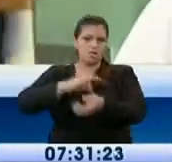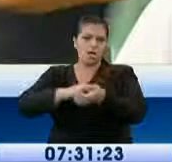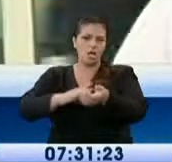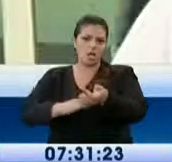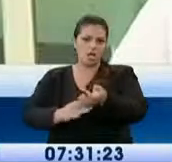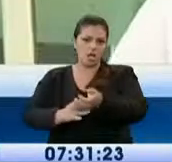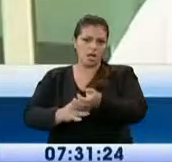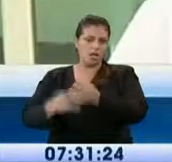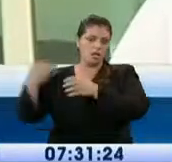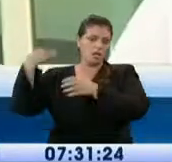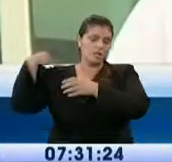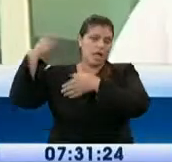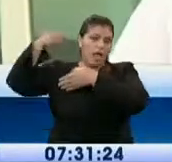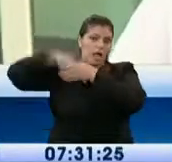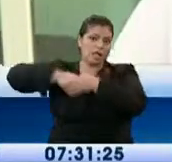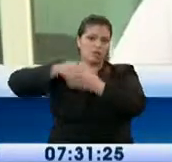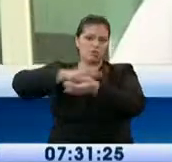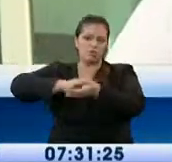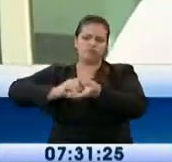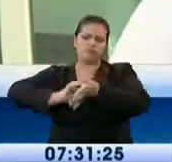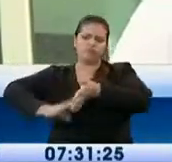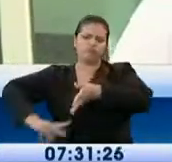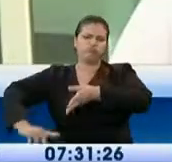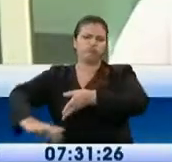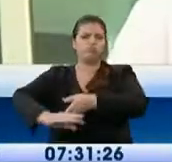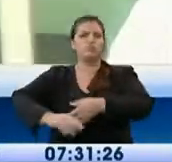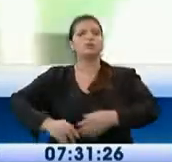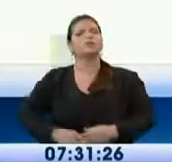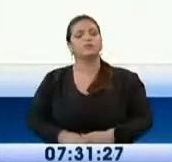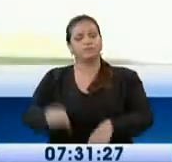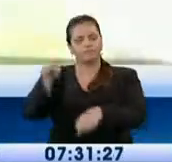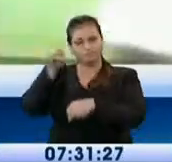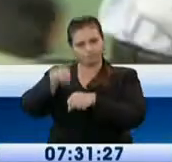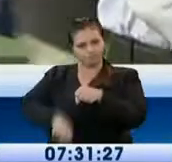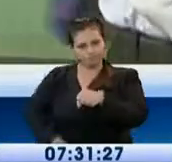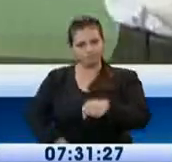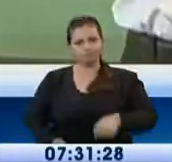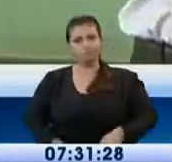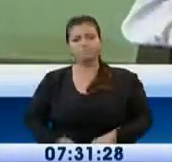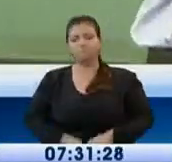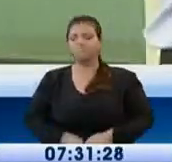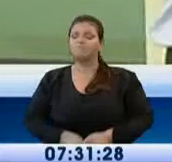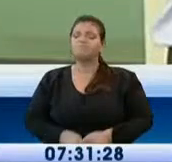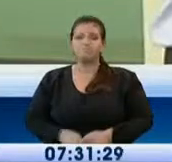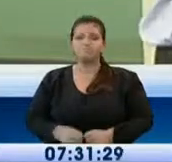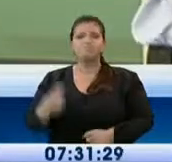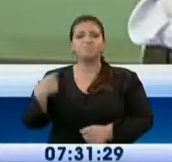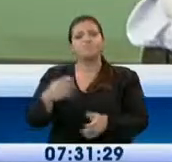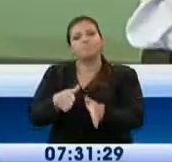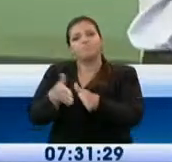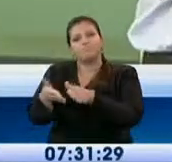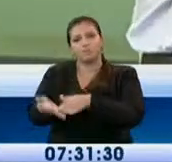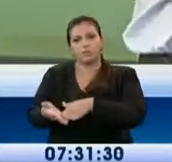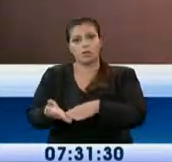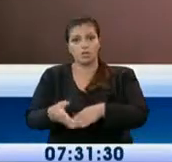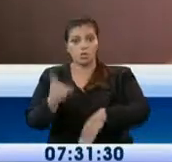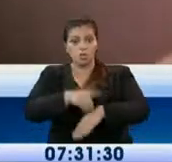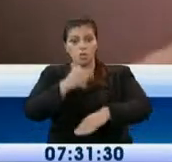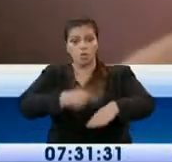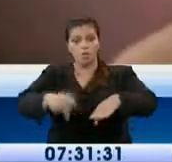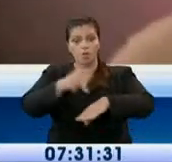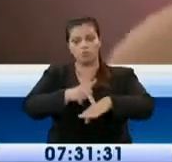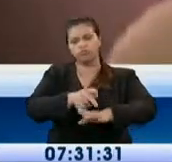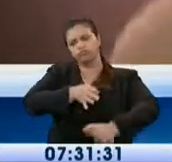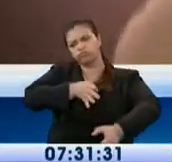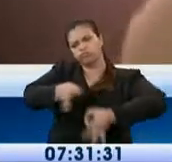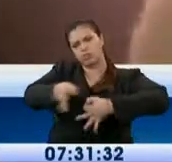como detenerlo a pesar de toda la medicina y falleció. Según los expertos, el problema se suscitó debido a que la niña no tenía